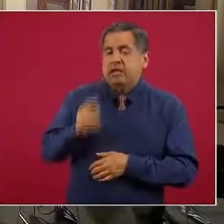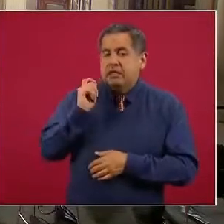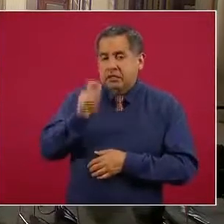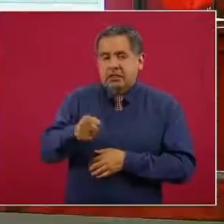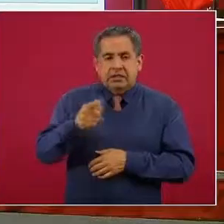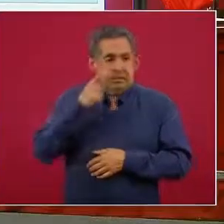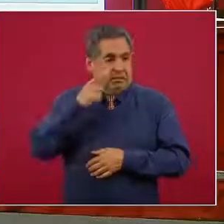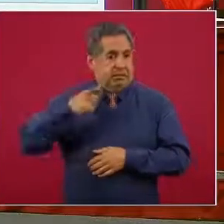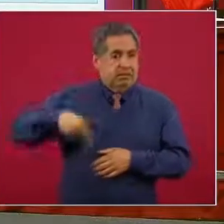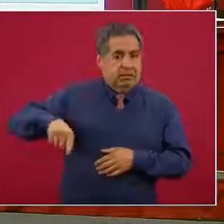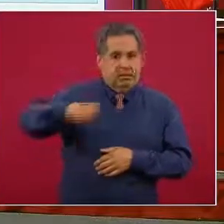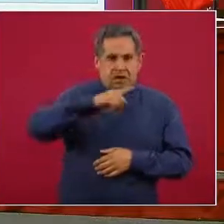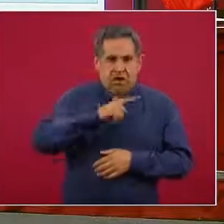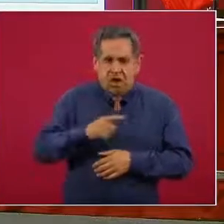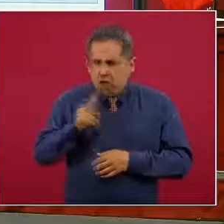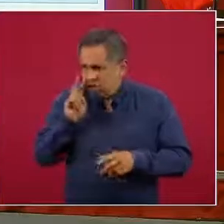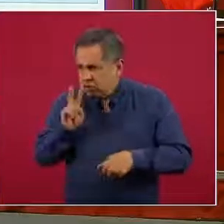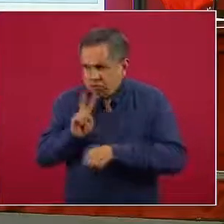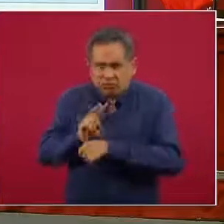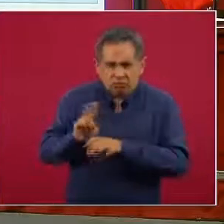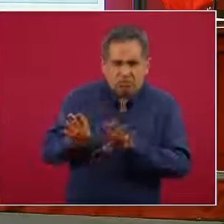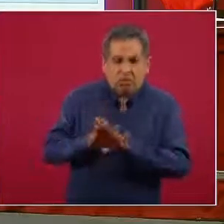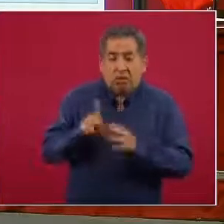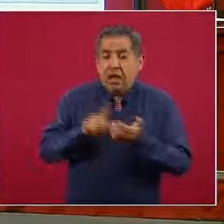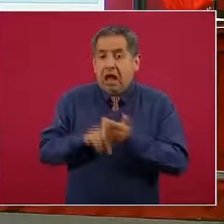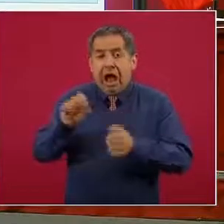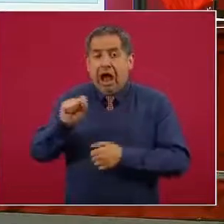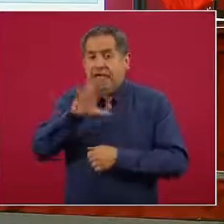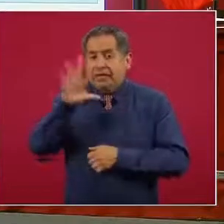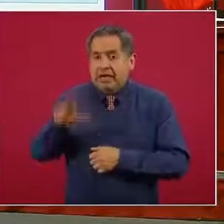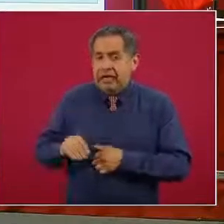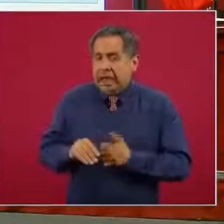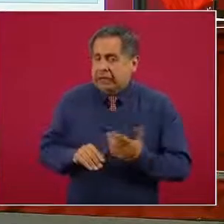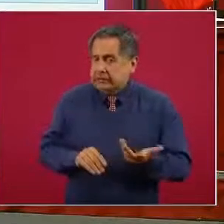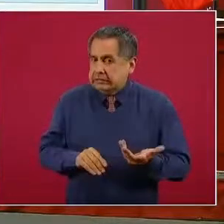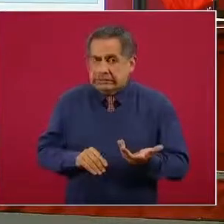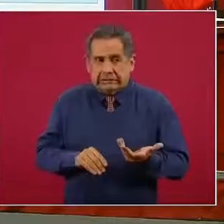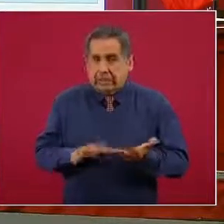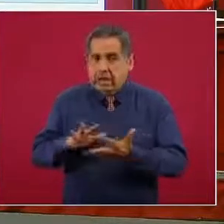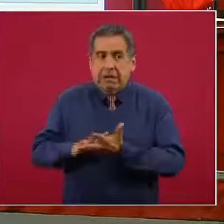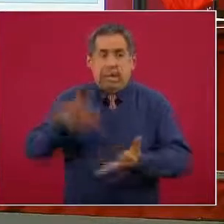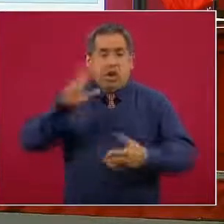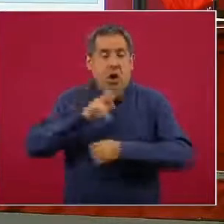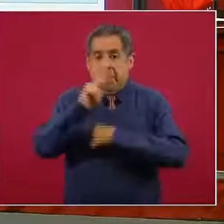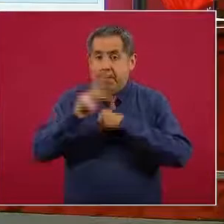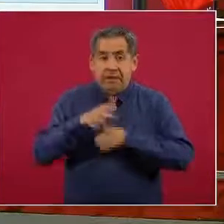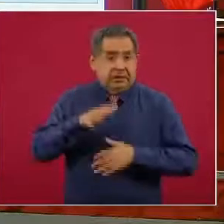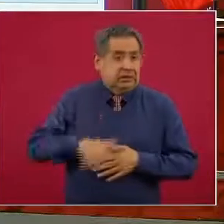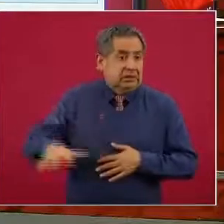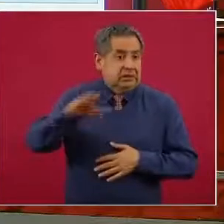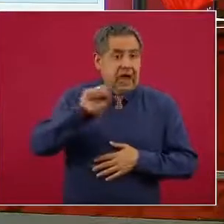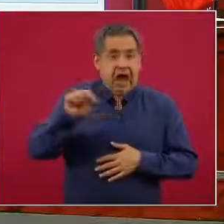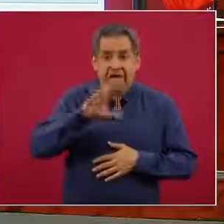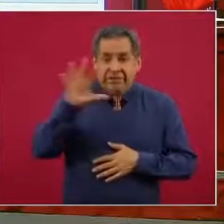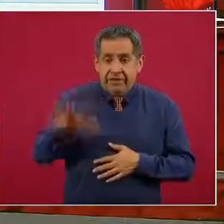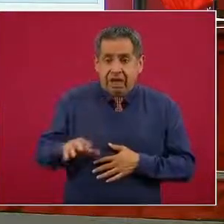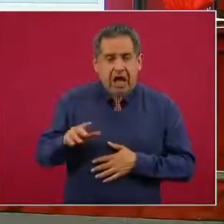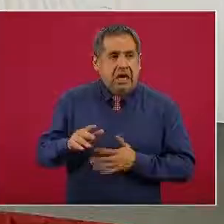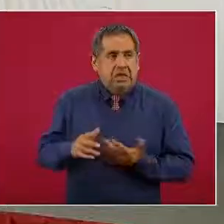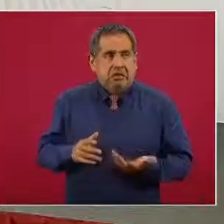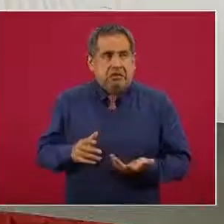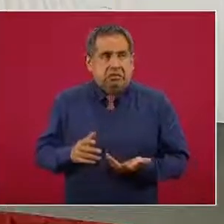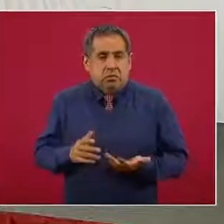la capacidad de vigilancia epidemiológica, desafortunadamente, en la mayoría de los países de África, particularmente por debajo